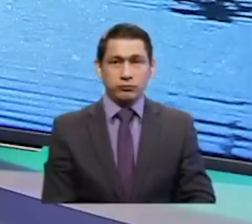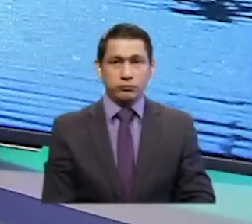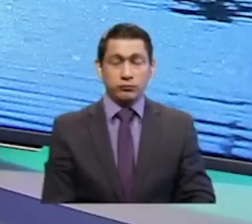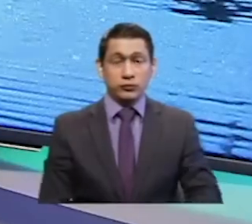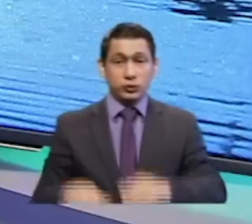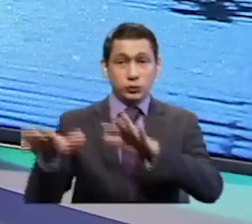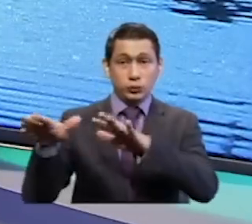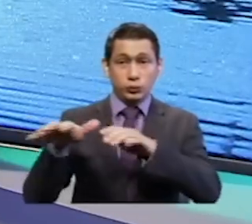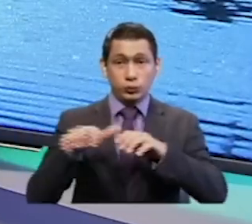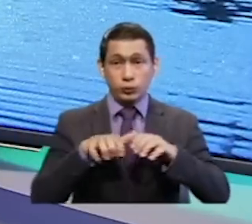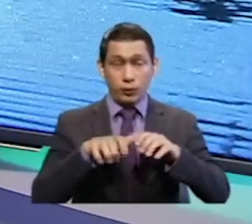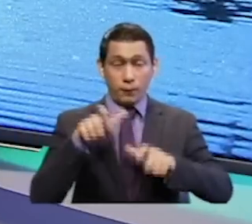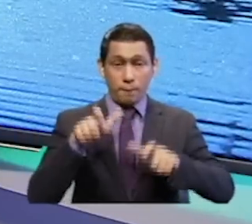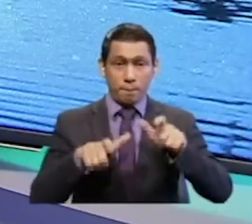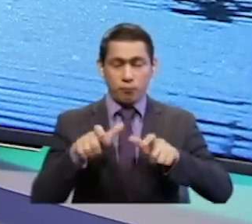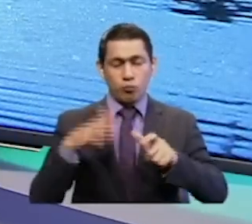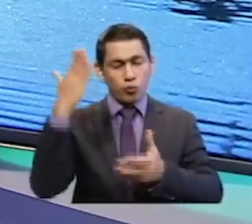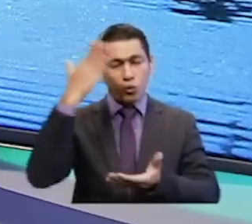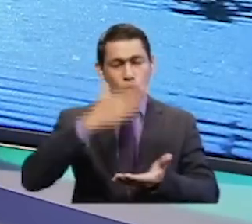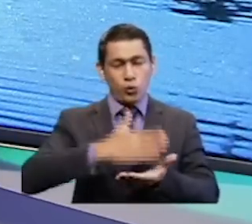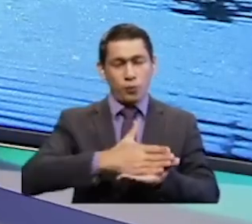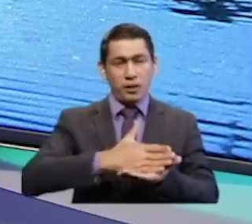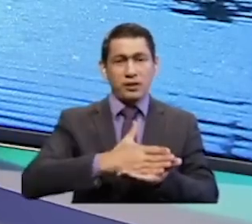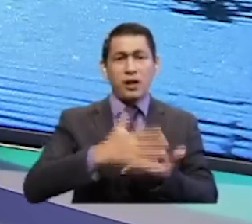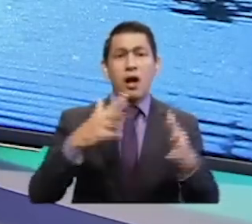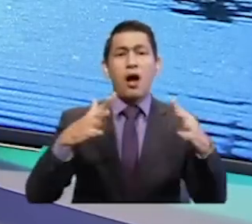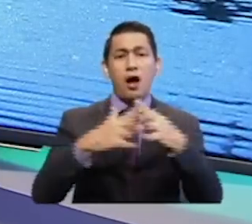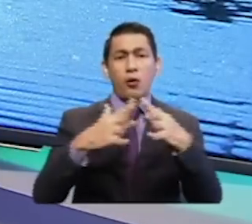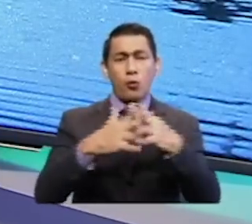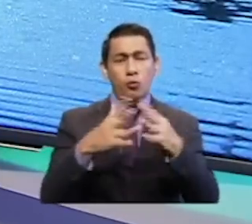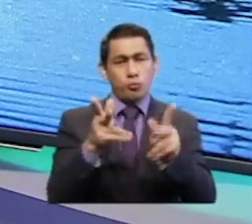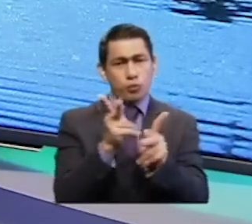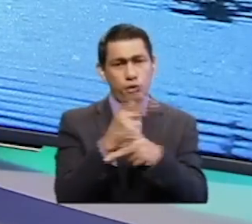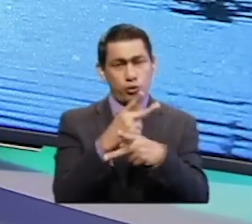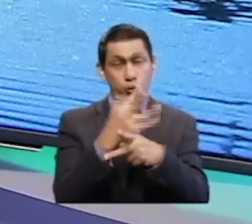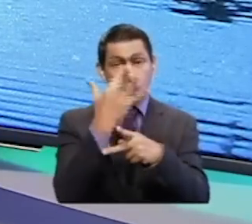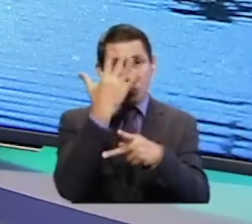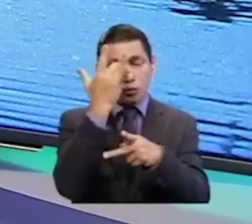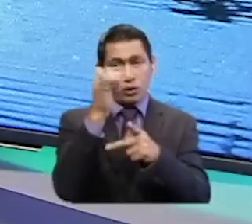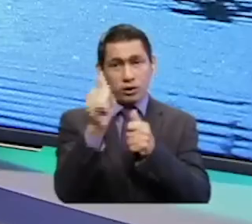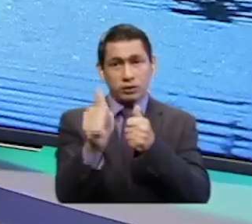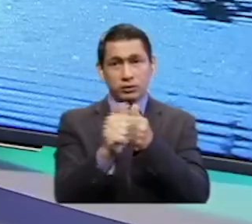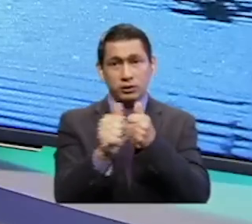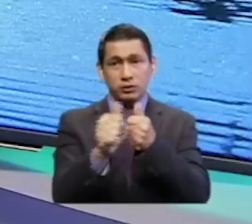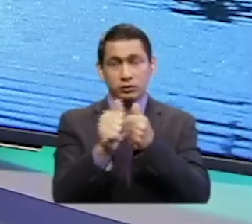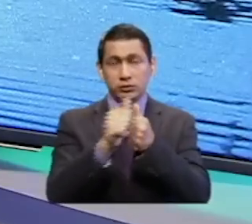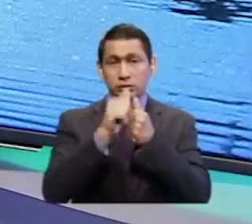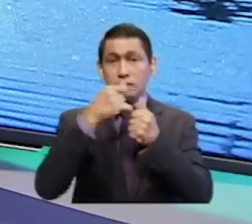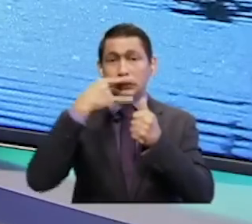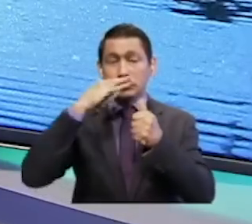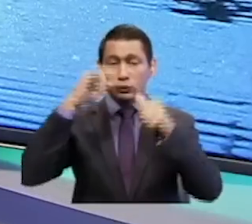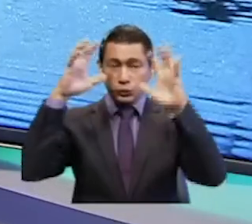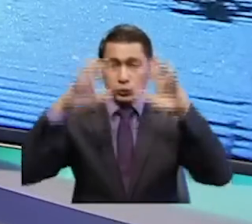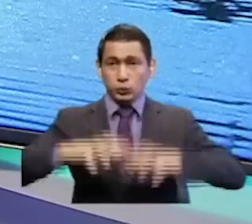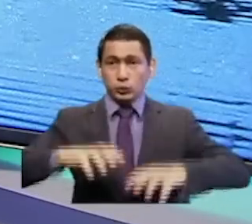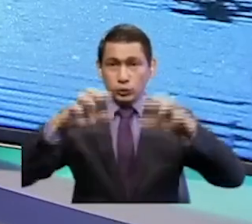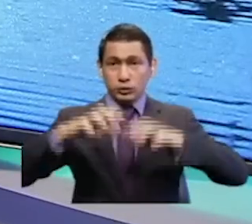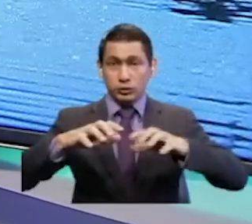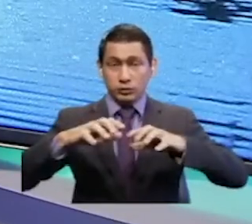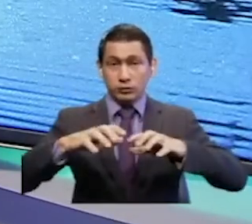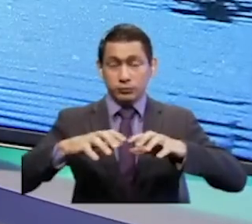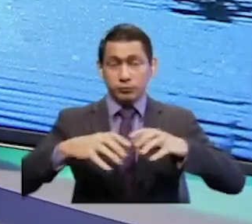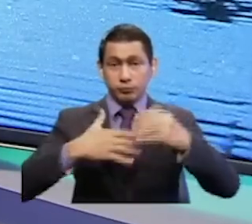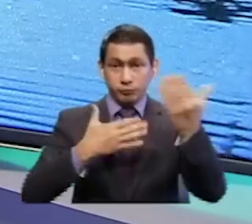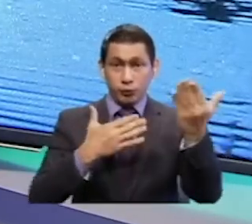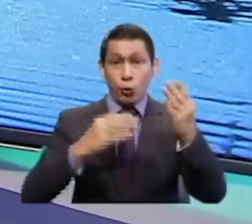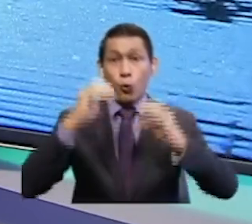Agricultores optan por no sembrar arroz para evitar pérdidas económicas ante la posible llegada del fenómeno del Niño. Más bien, los efectos.